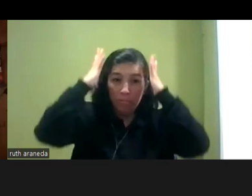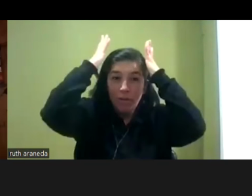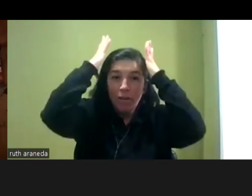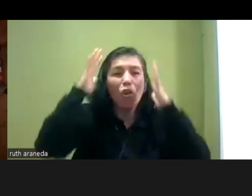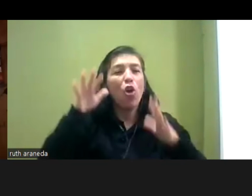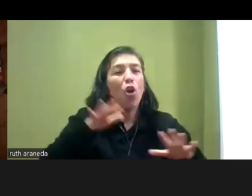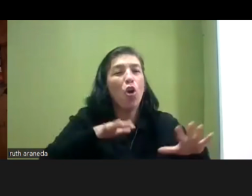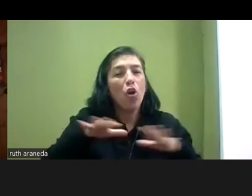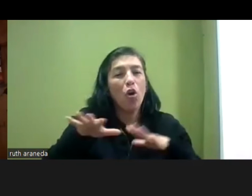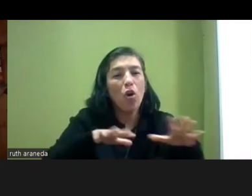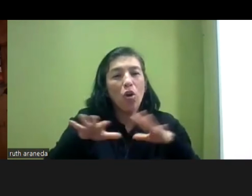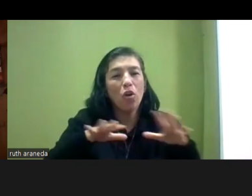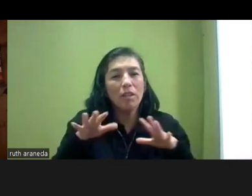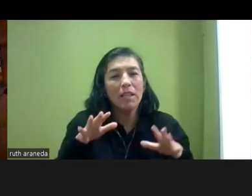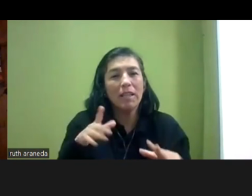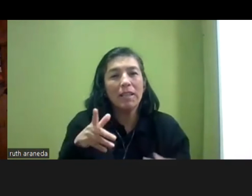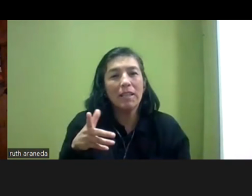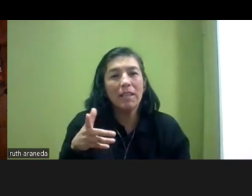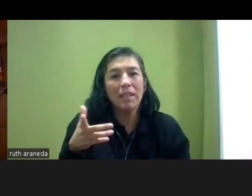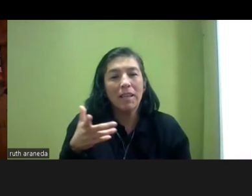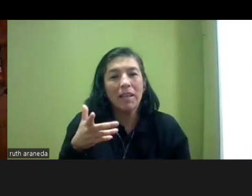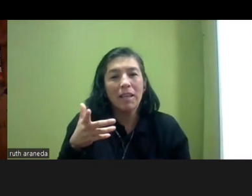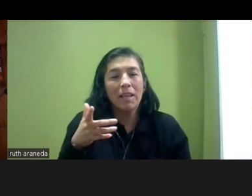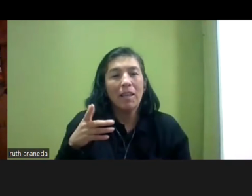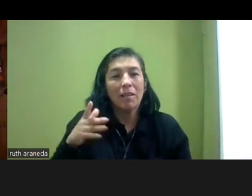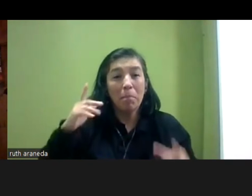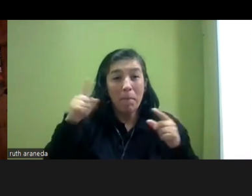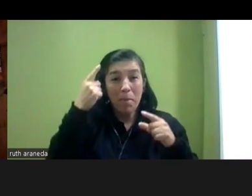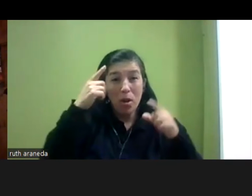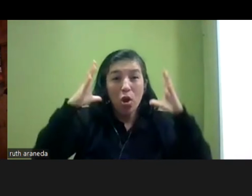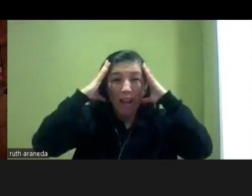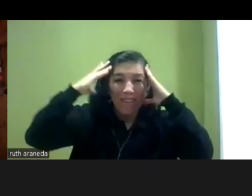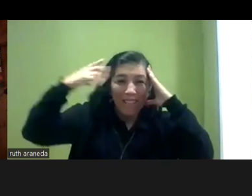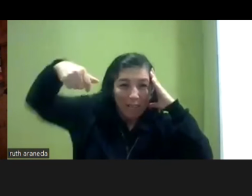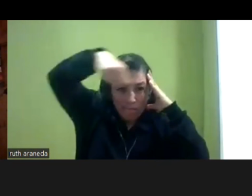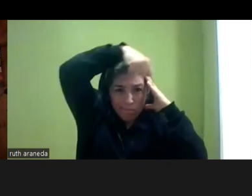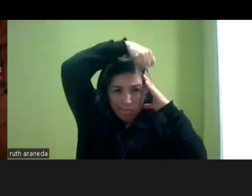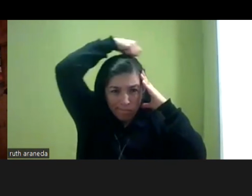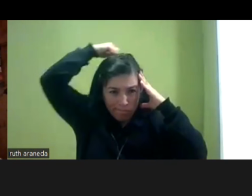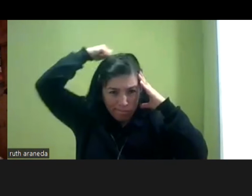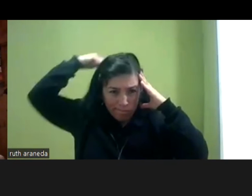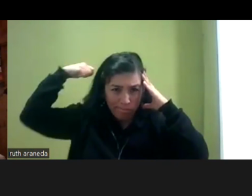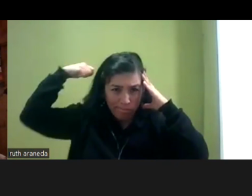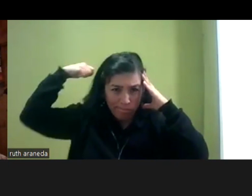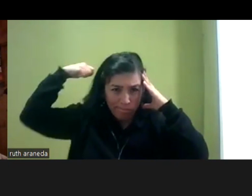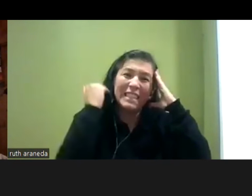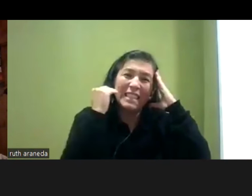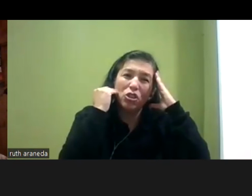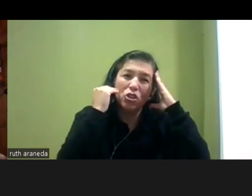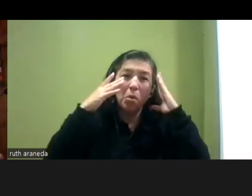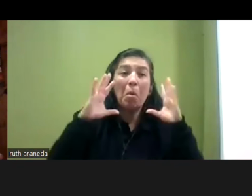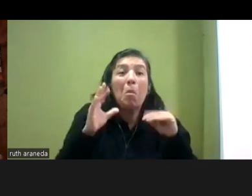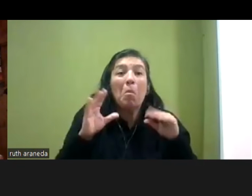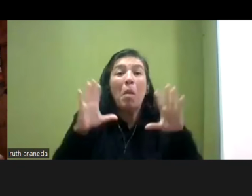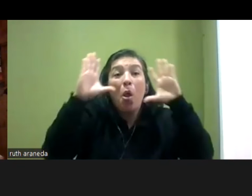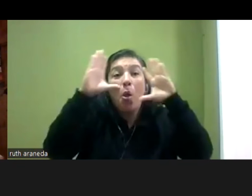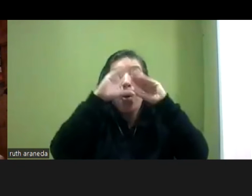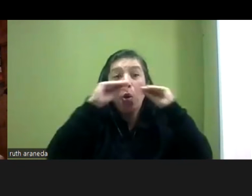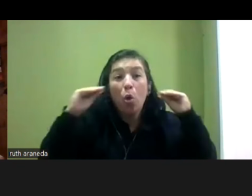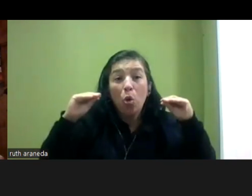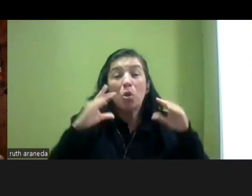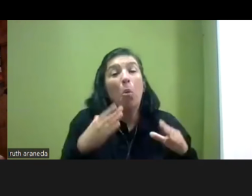que eran eh, atados a los cráneos de los niños, no sabemos si por la noche o